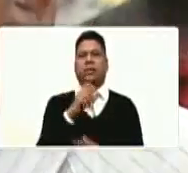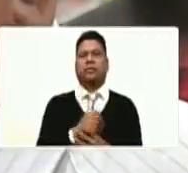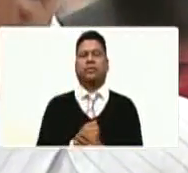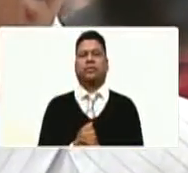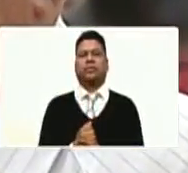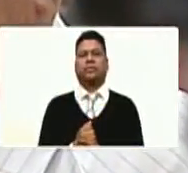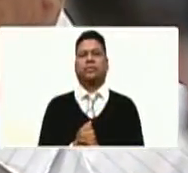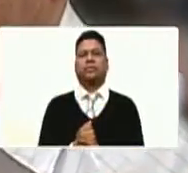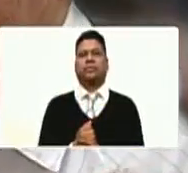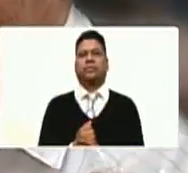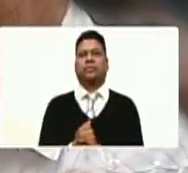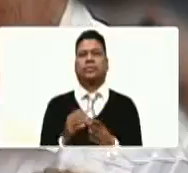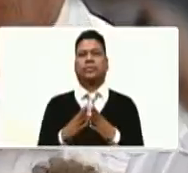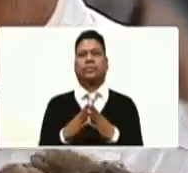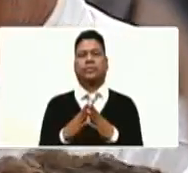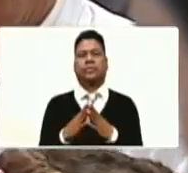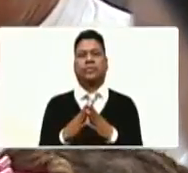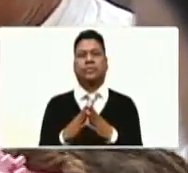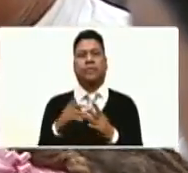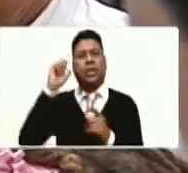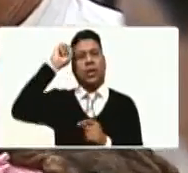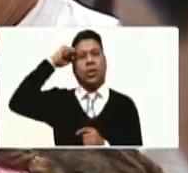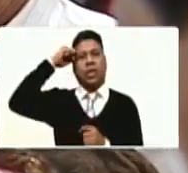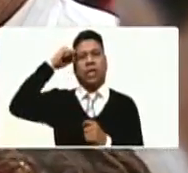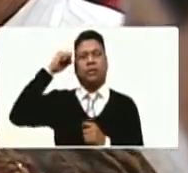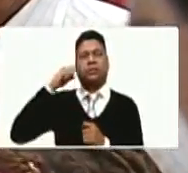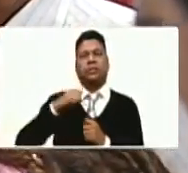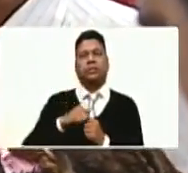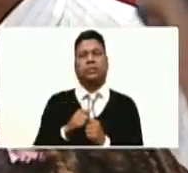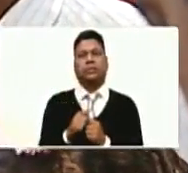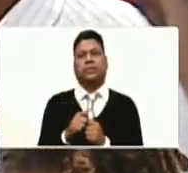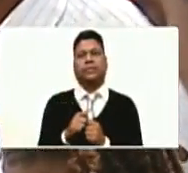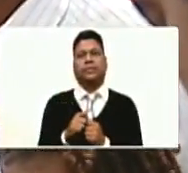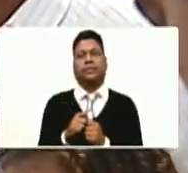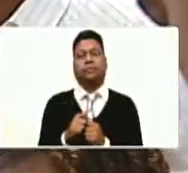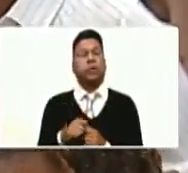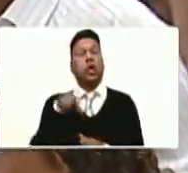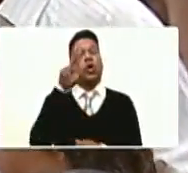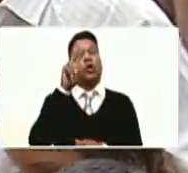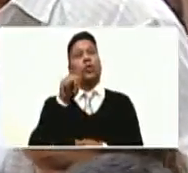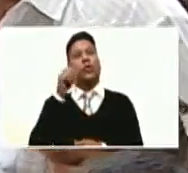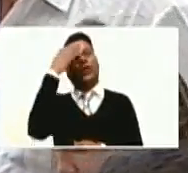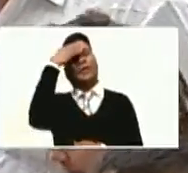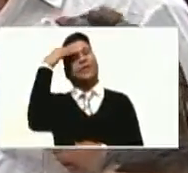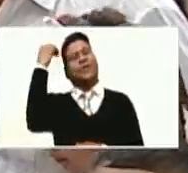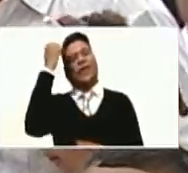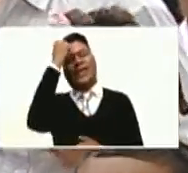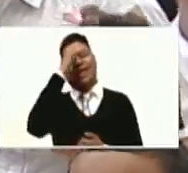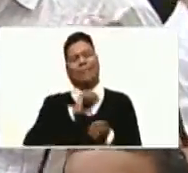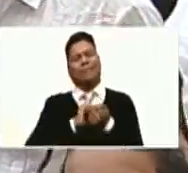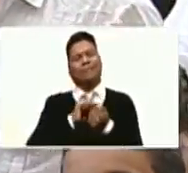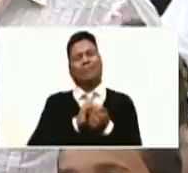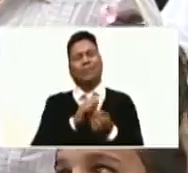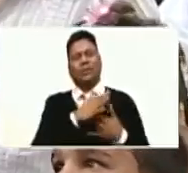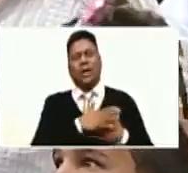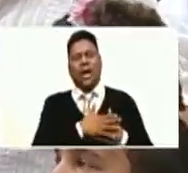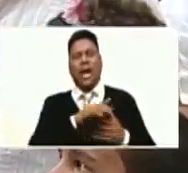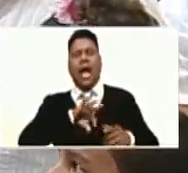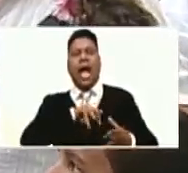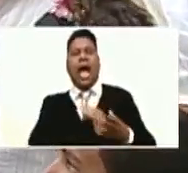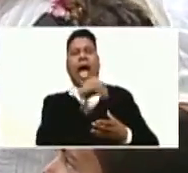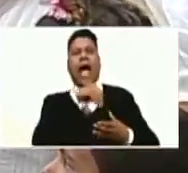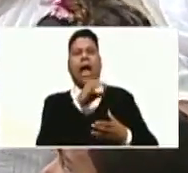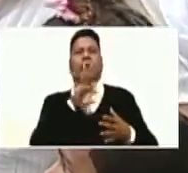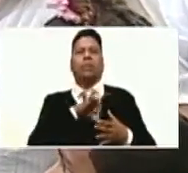este preciso momento? Bueno, imagínate tú, un recuerdo que nunca se nos borrará de nuestra alma, de nuestro corazón, de nuestro espíritu. Es